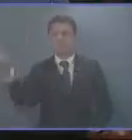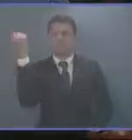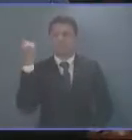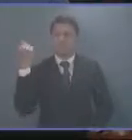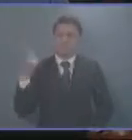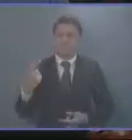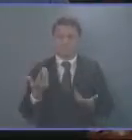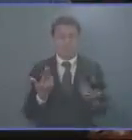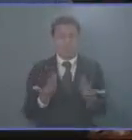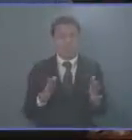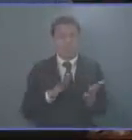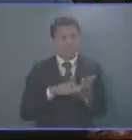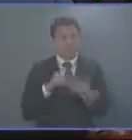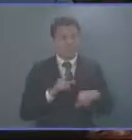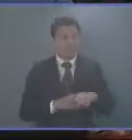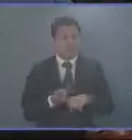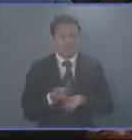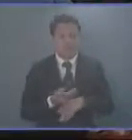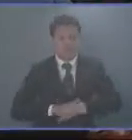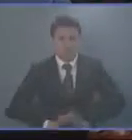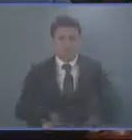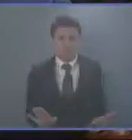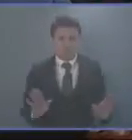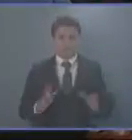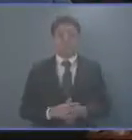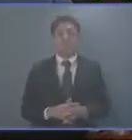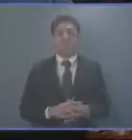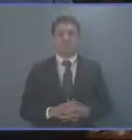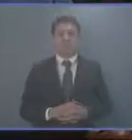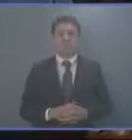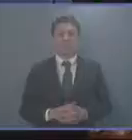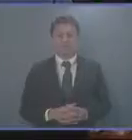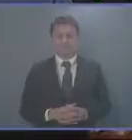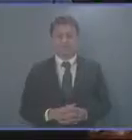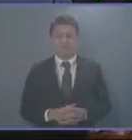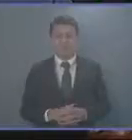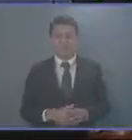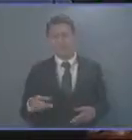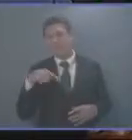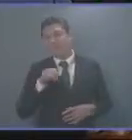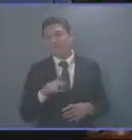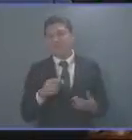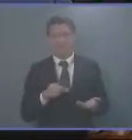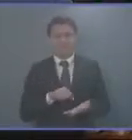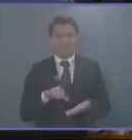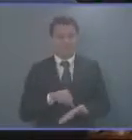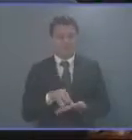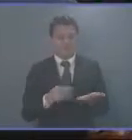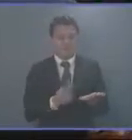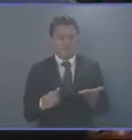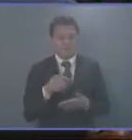va a vencer el plazo. Y gracias también al señor Eric Romero, alcalde de Ciudad Barrio, que está preocupado por este tema.